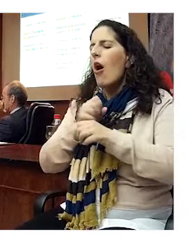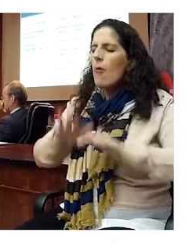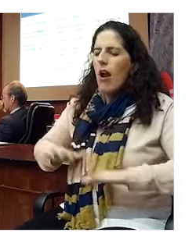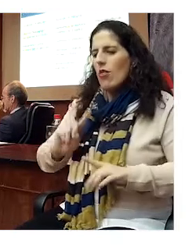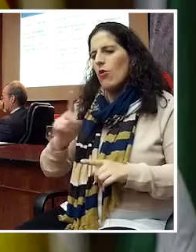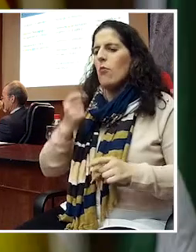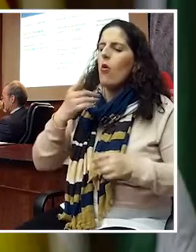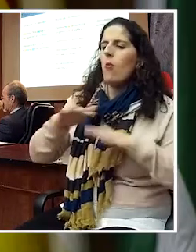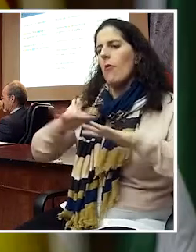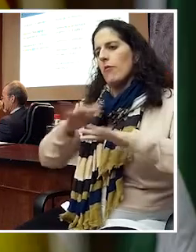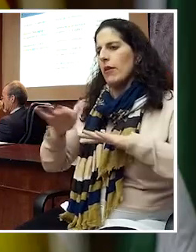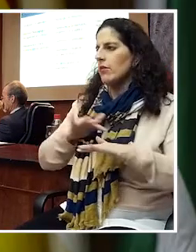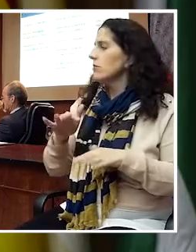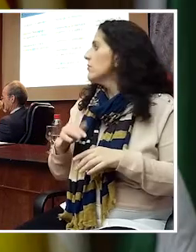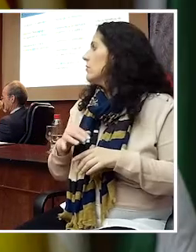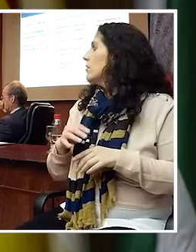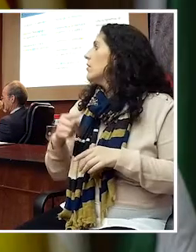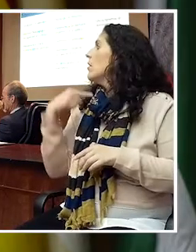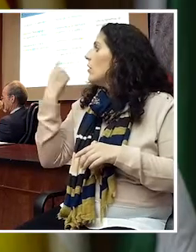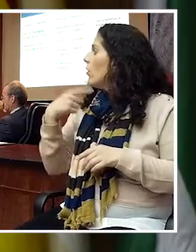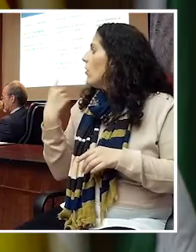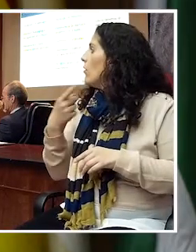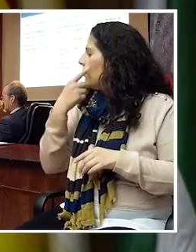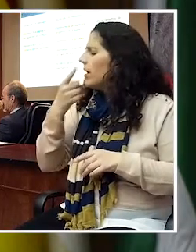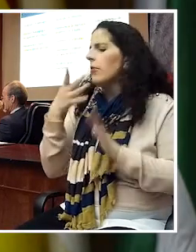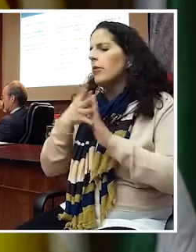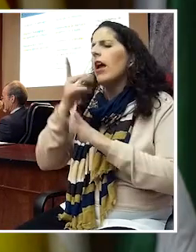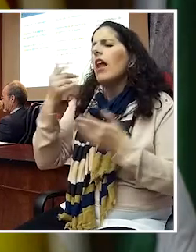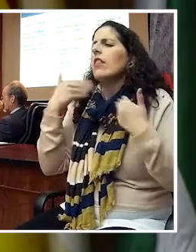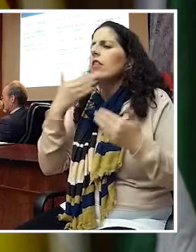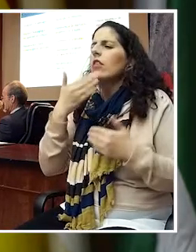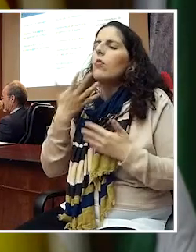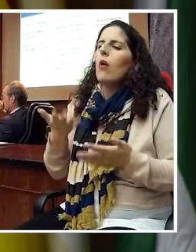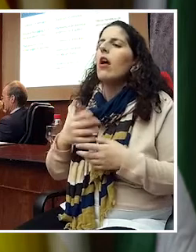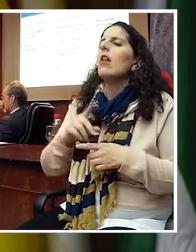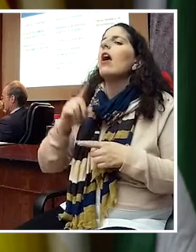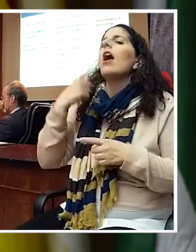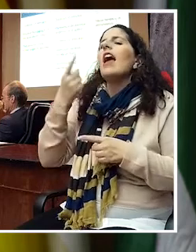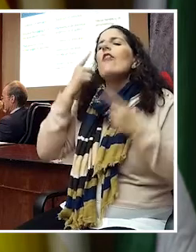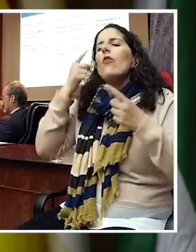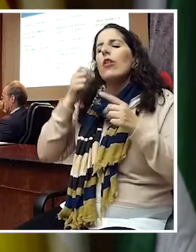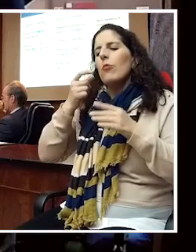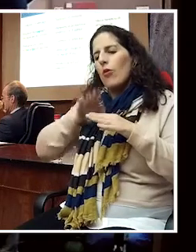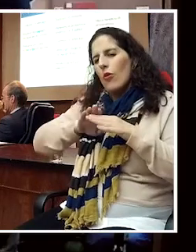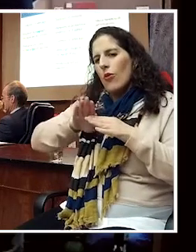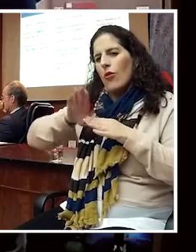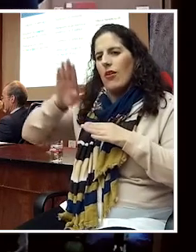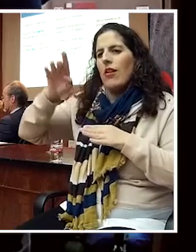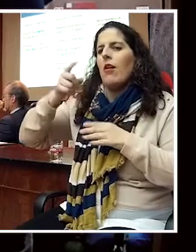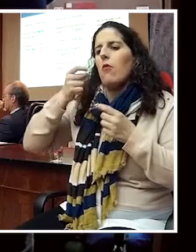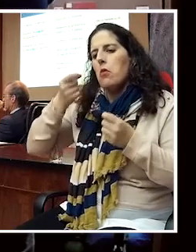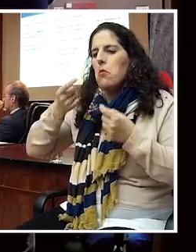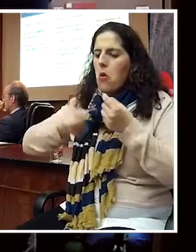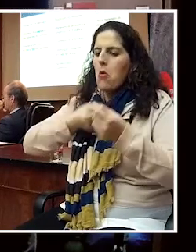tipos de ejercicio, continuo e interválico, que luego los miraremos, y con intensidad creciente utilizando la escala de Borg, ¿no? Y por